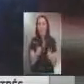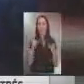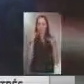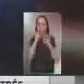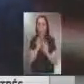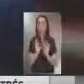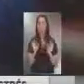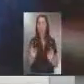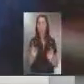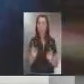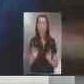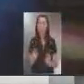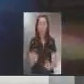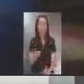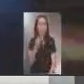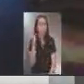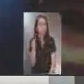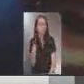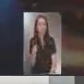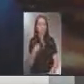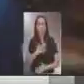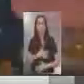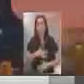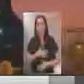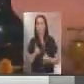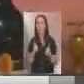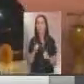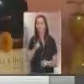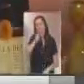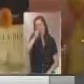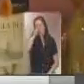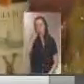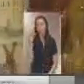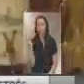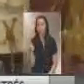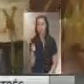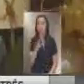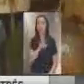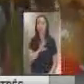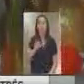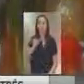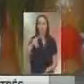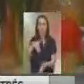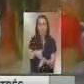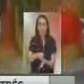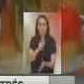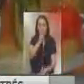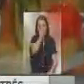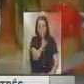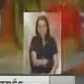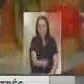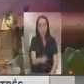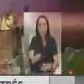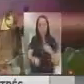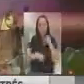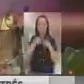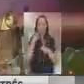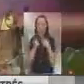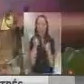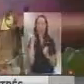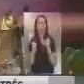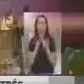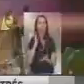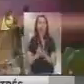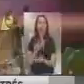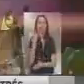esta noche especial? Pasarlo extraordinariamente bien. Esa es nuestra tradición. El precio acá es de 86 mil pesos por persona para comer y bailar